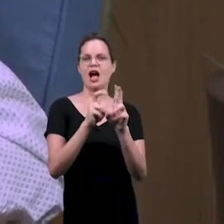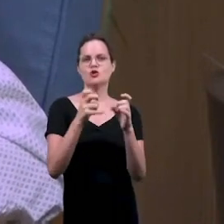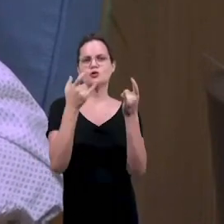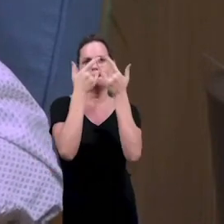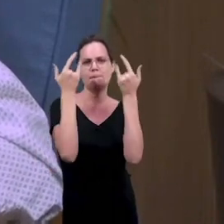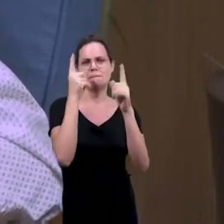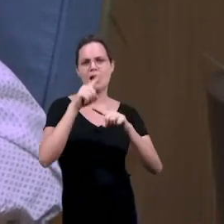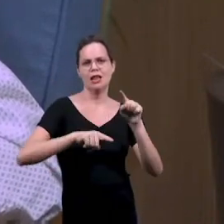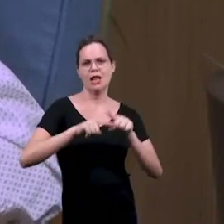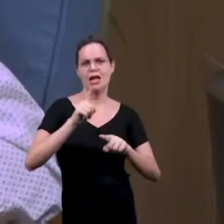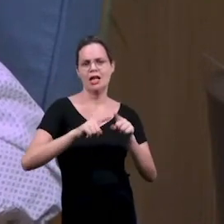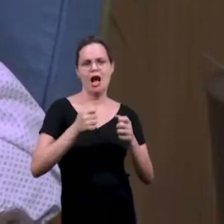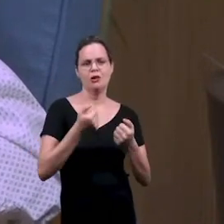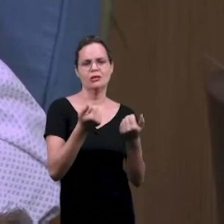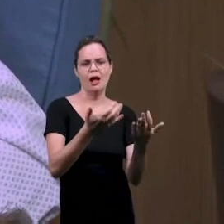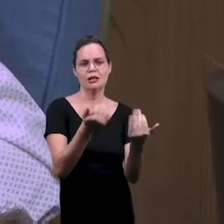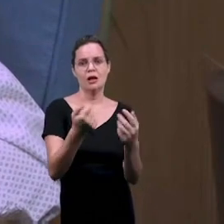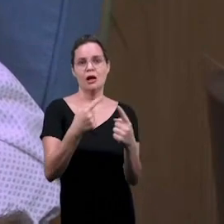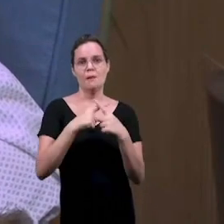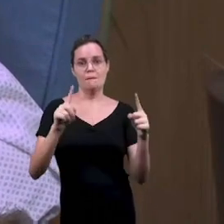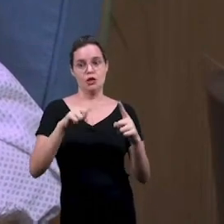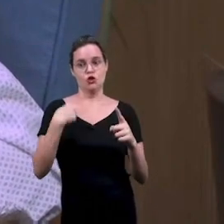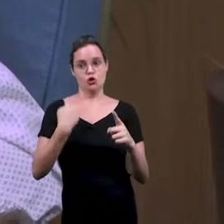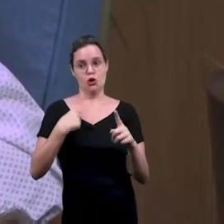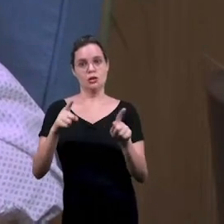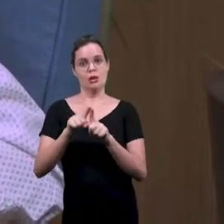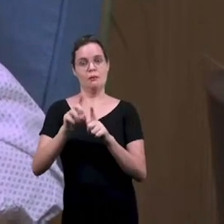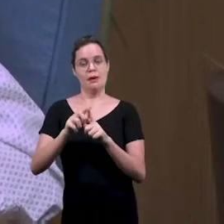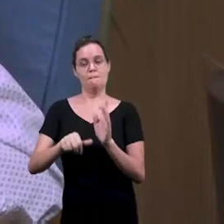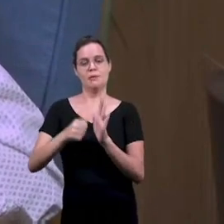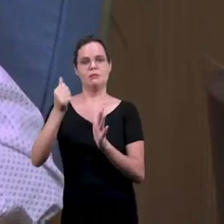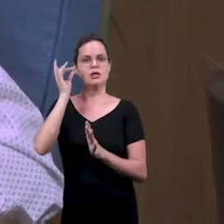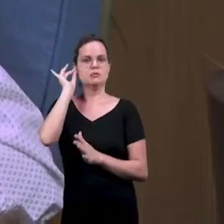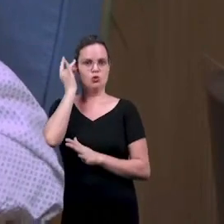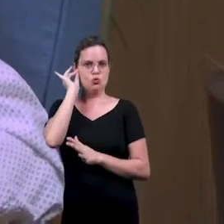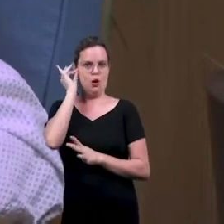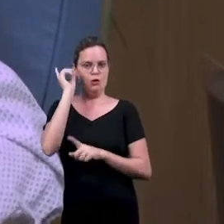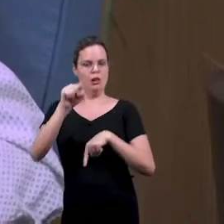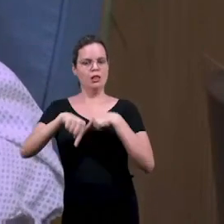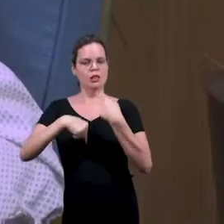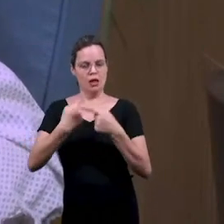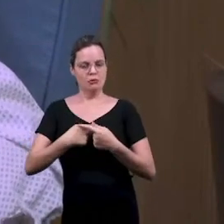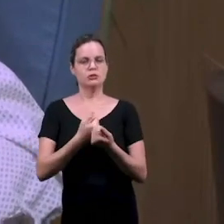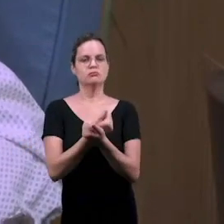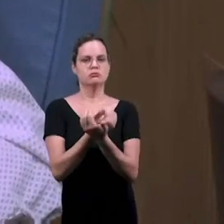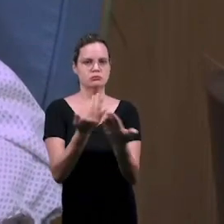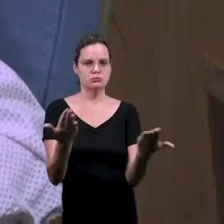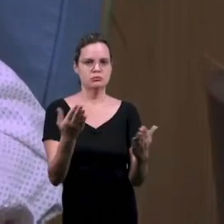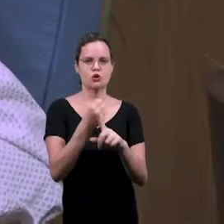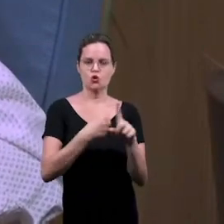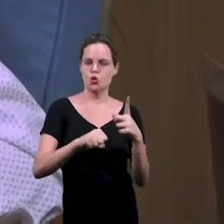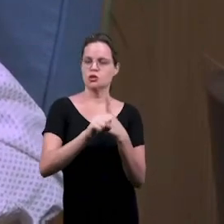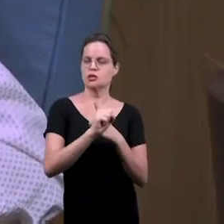hacen en dar asistencia a África, en África solamente por un aspecto material y social. Nosotros damos